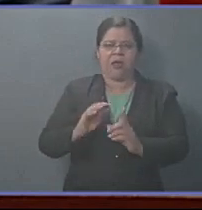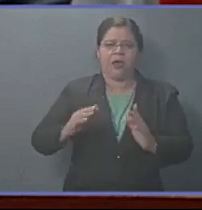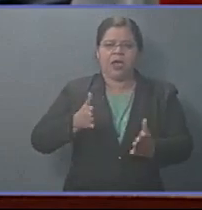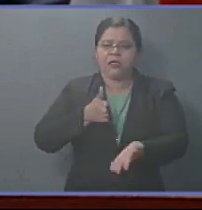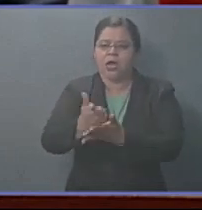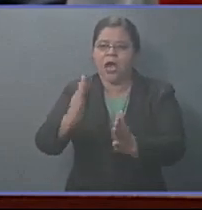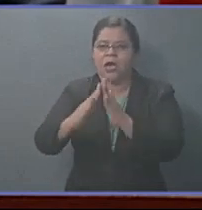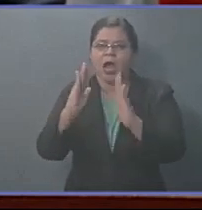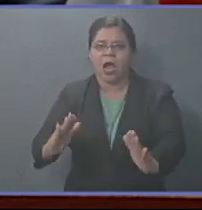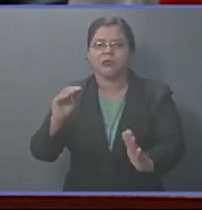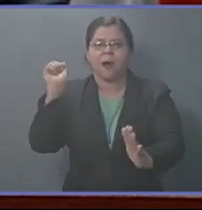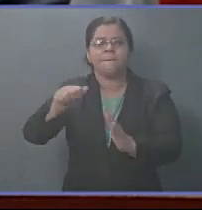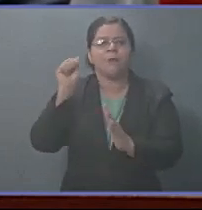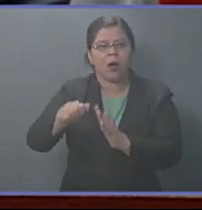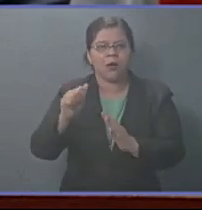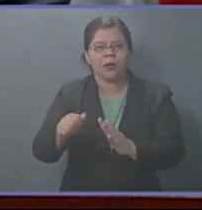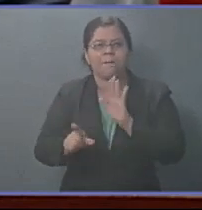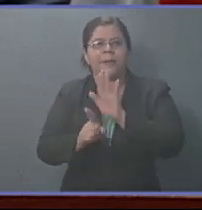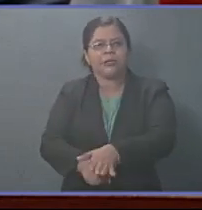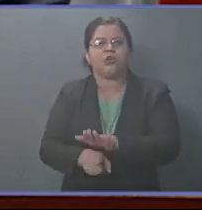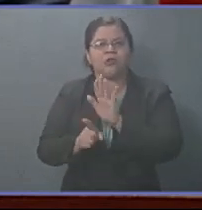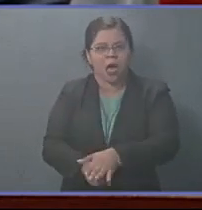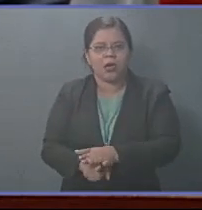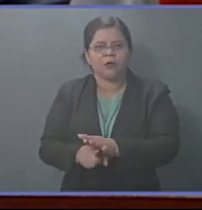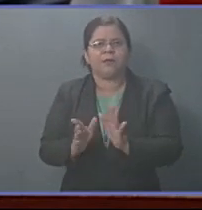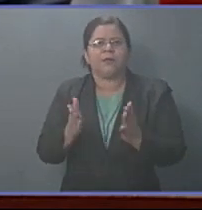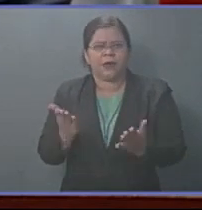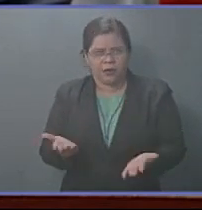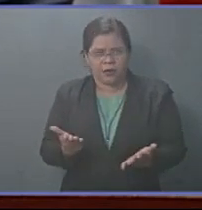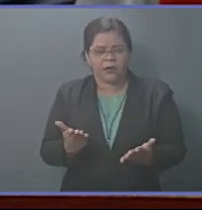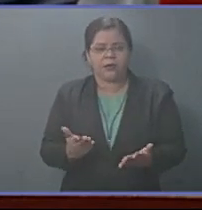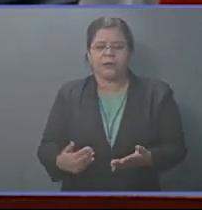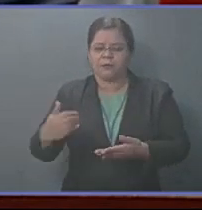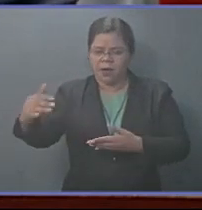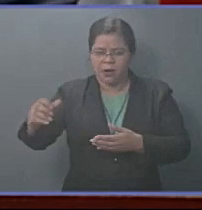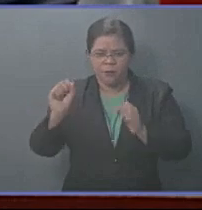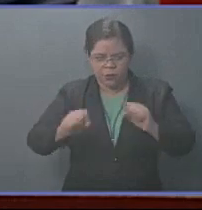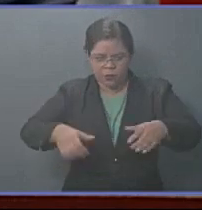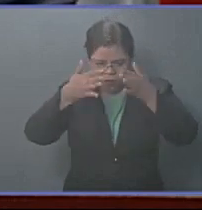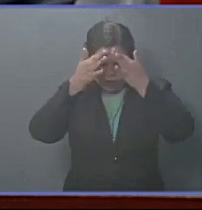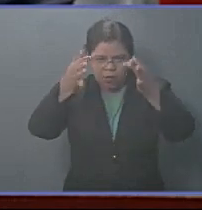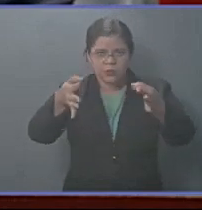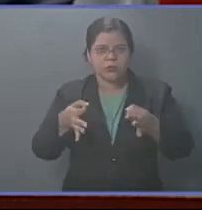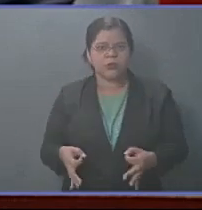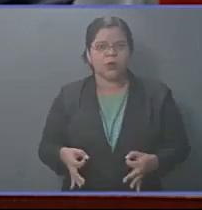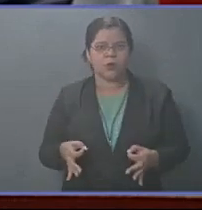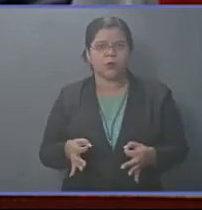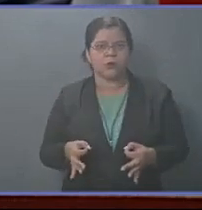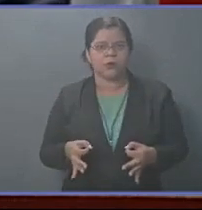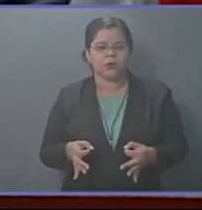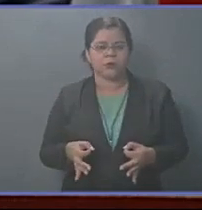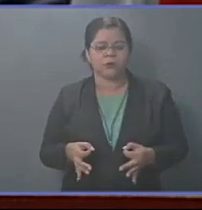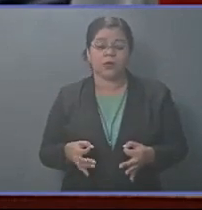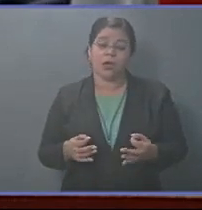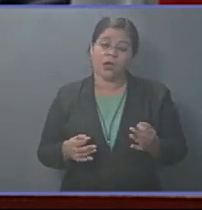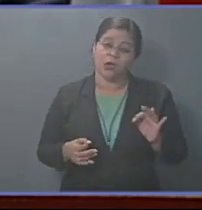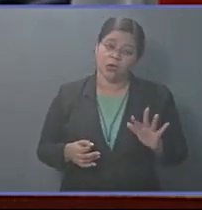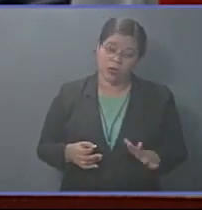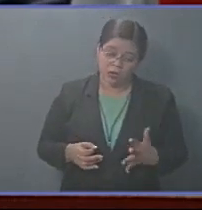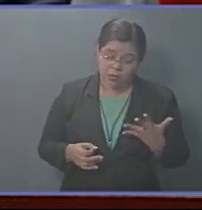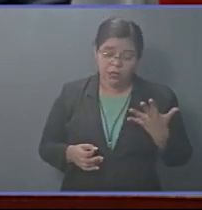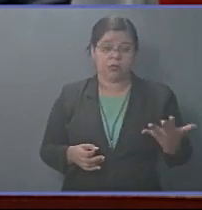sus casas de habitación para amedrentarlos y presionarlos para tomar decisiones quinto